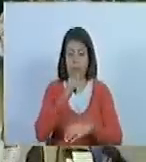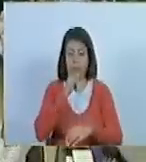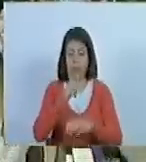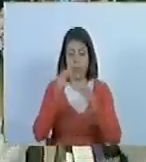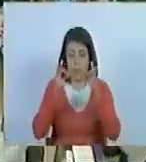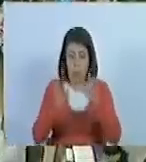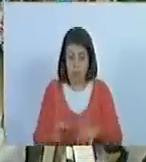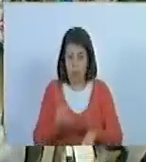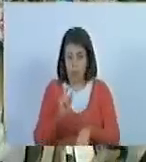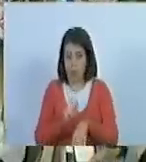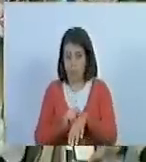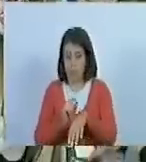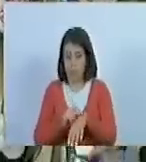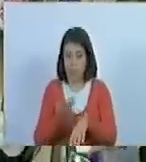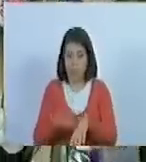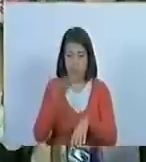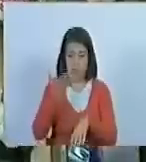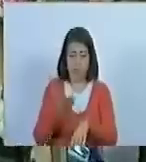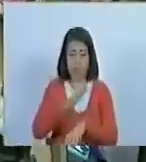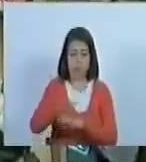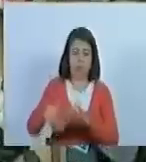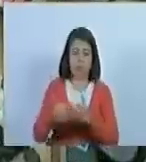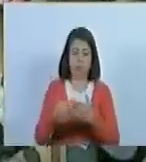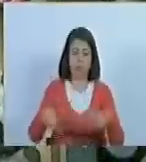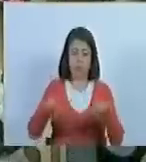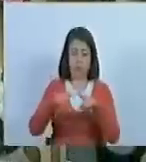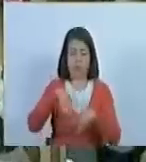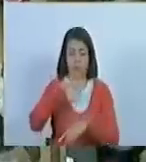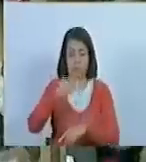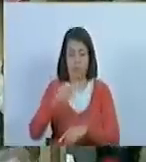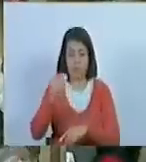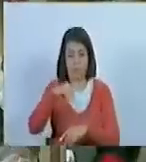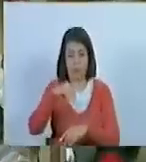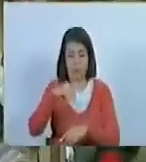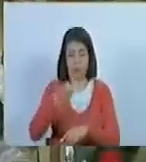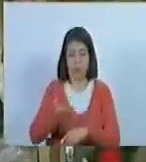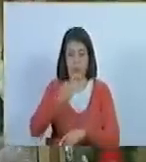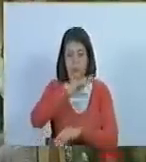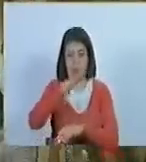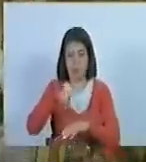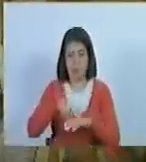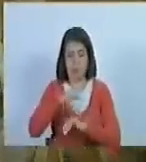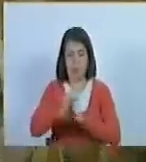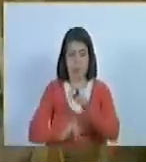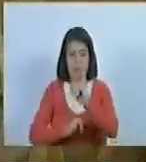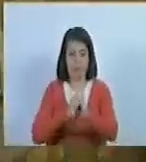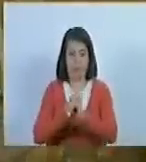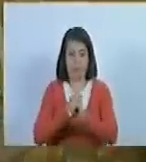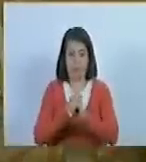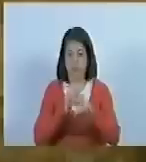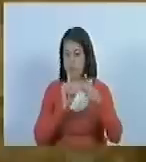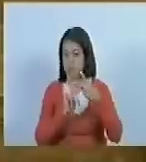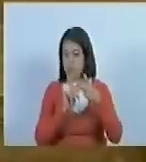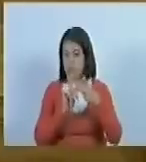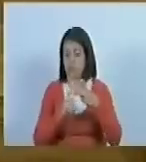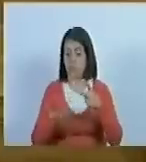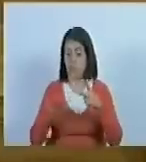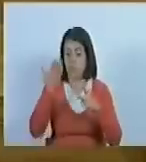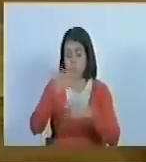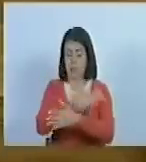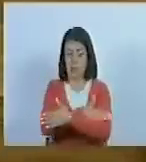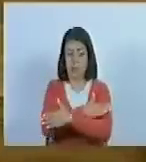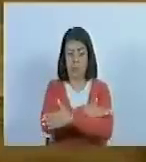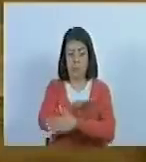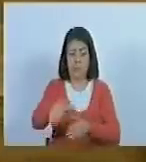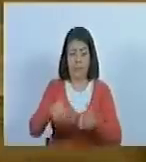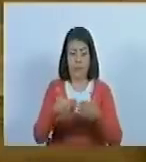oportuna, veraz e imparcialmente de los sucesos más relevantes del acontecer nacional e internacional. Segundo, exaltar y felicitar